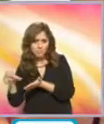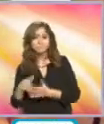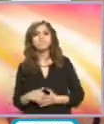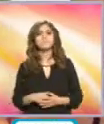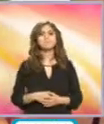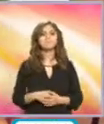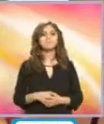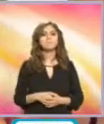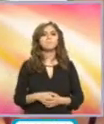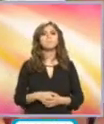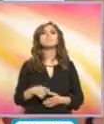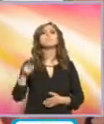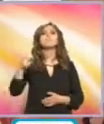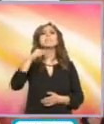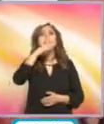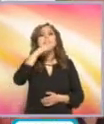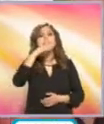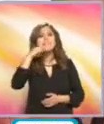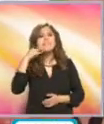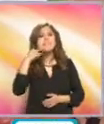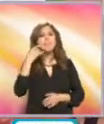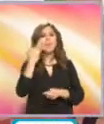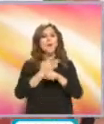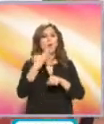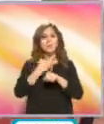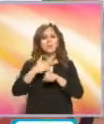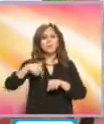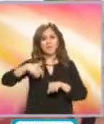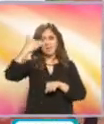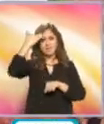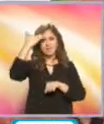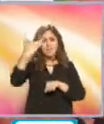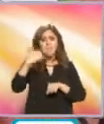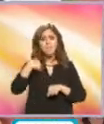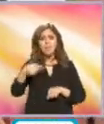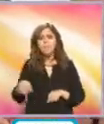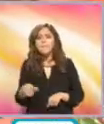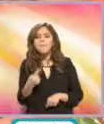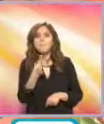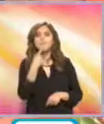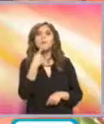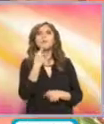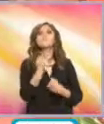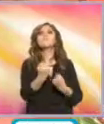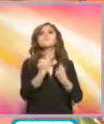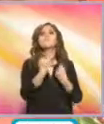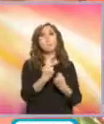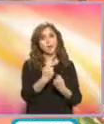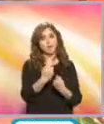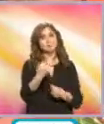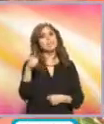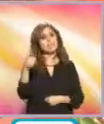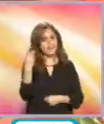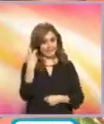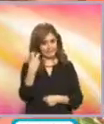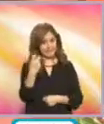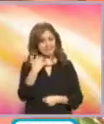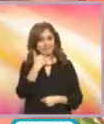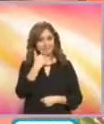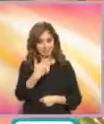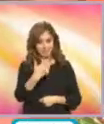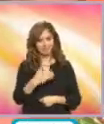los chiles, los he sentido como que muy picosos, muy buenos. Sí, está en Entonces, es la época de eso es que lo bueno. pica. Sí, Muy eso es bien. lo bueno. Ok,